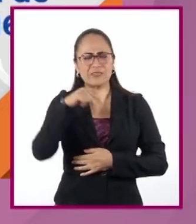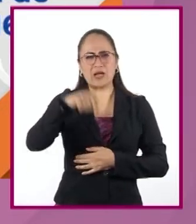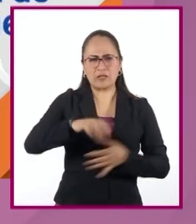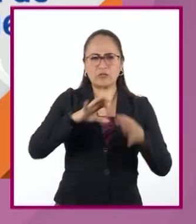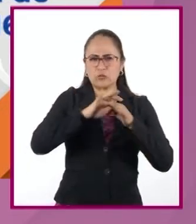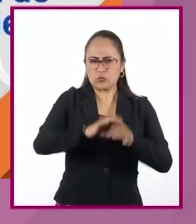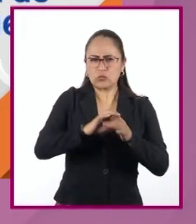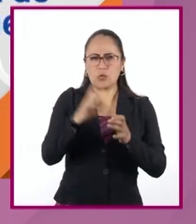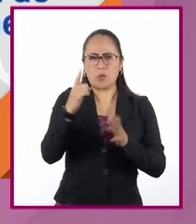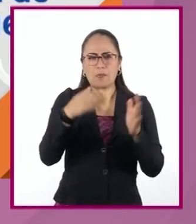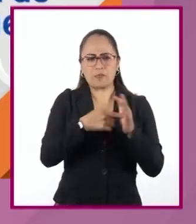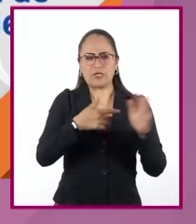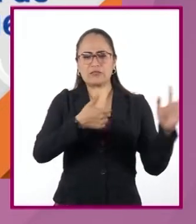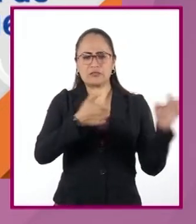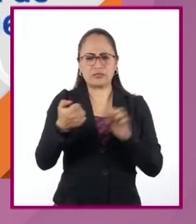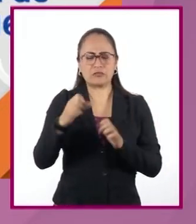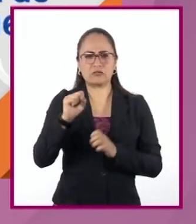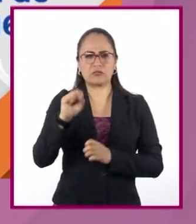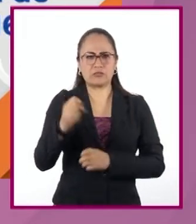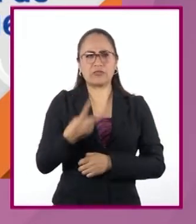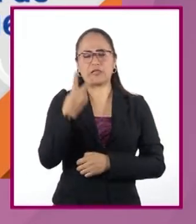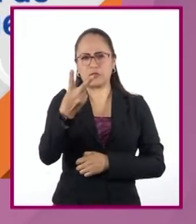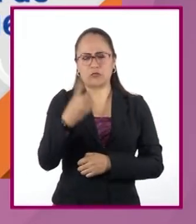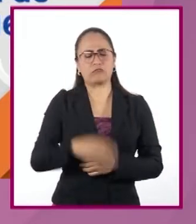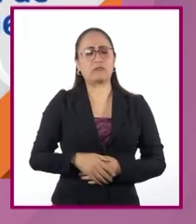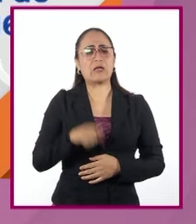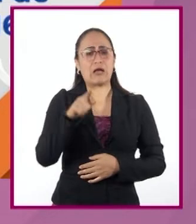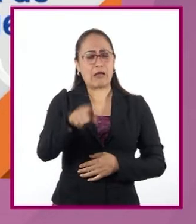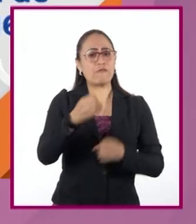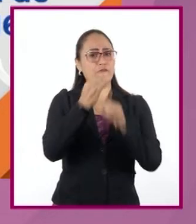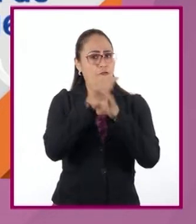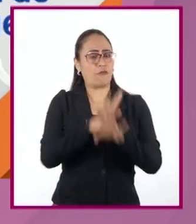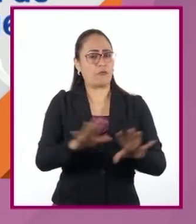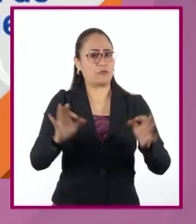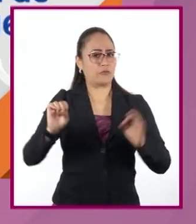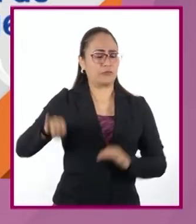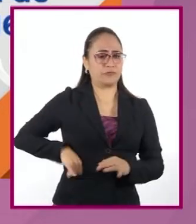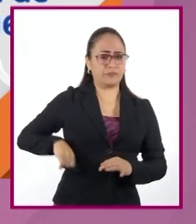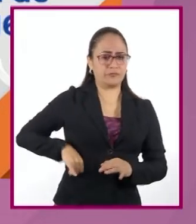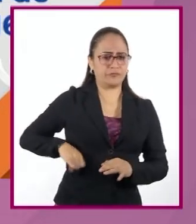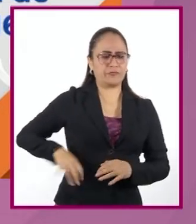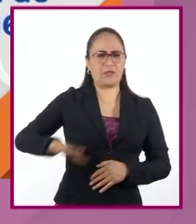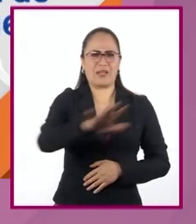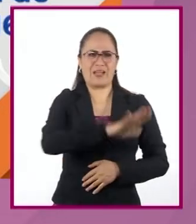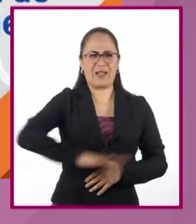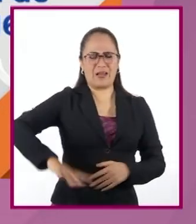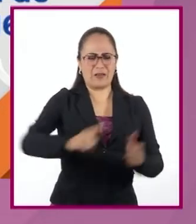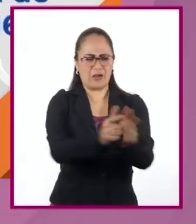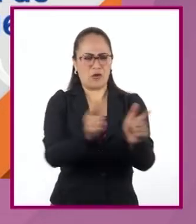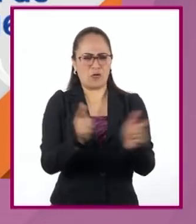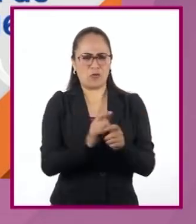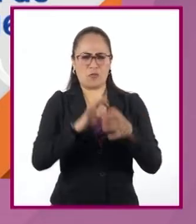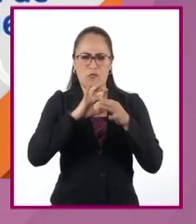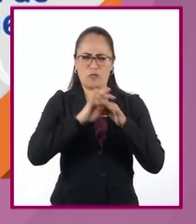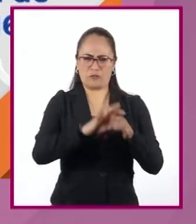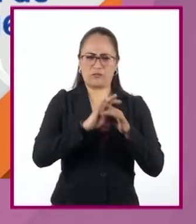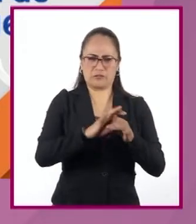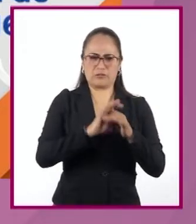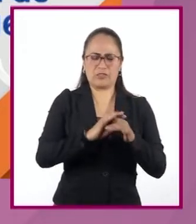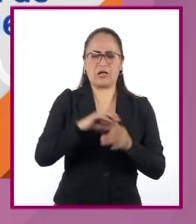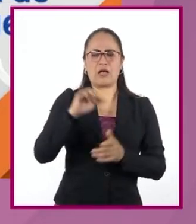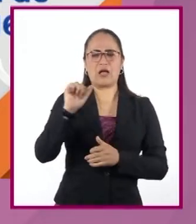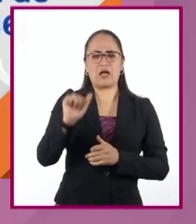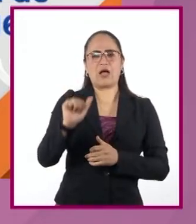1662. Como dato interesante, su nombre tiene origen de los nativos de la zona, algonquines,